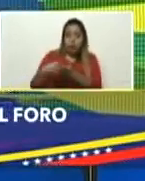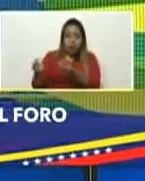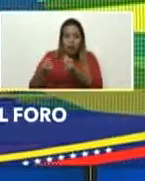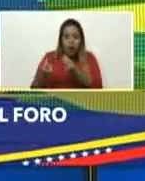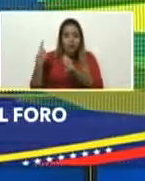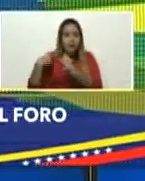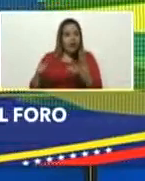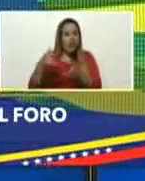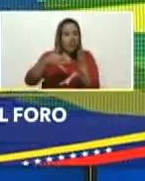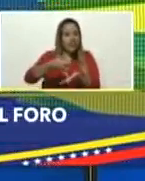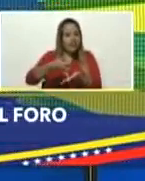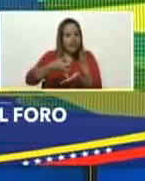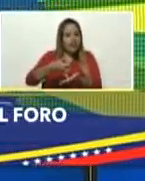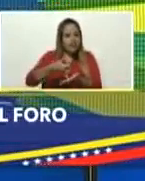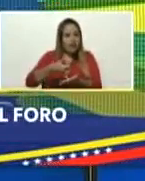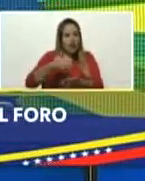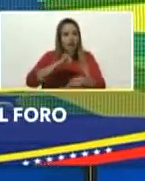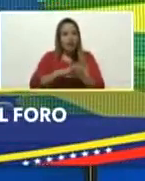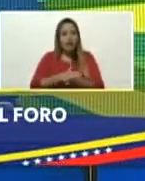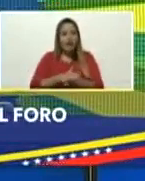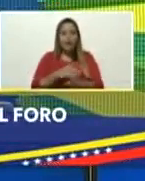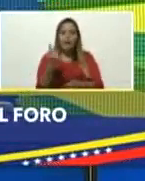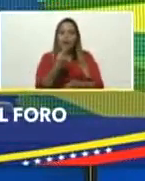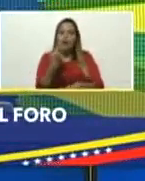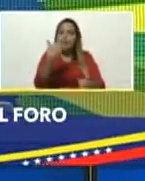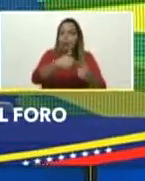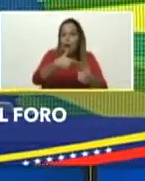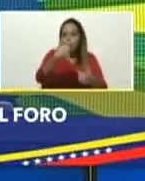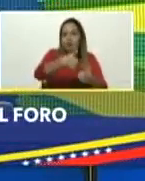débil por su dependencia.